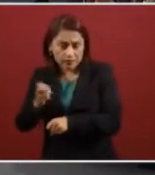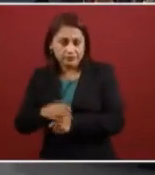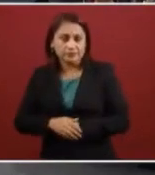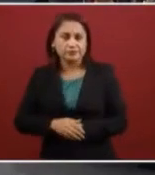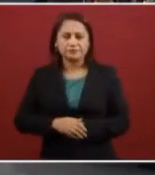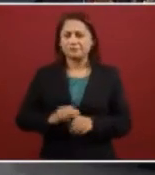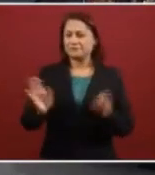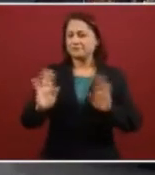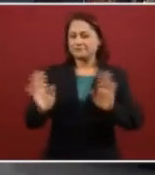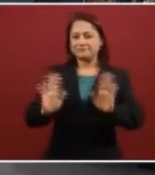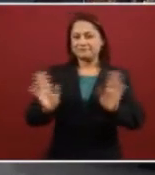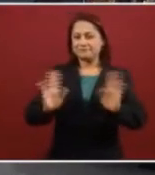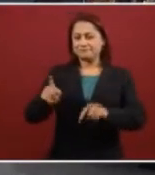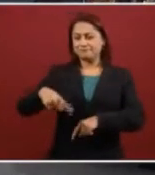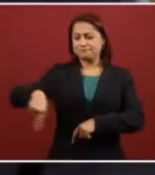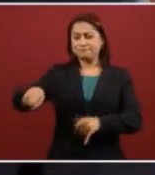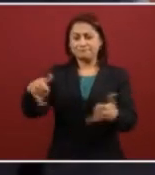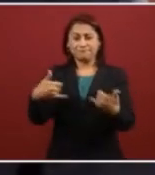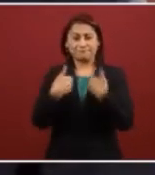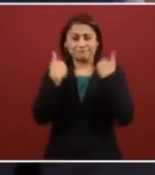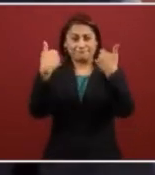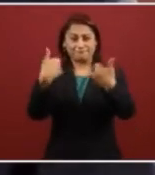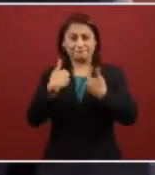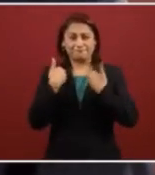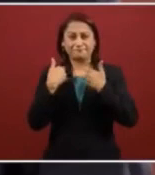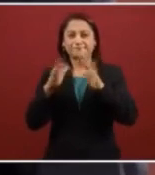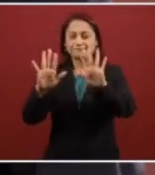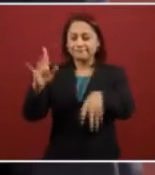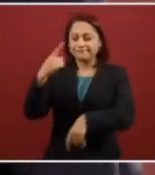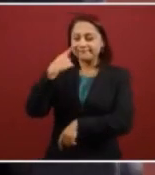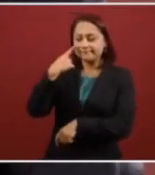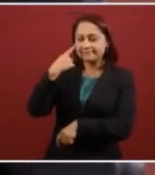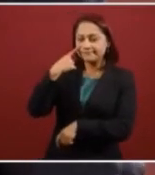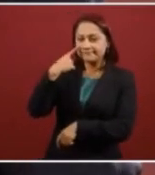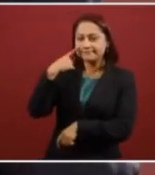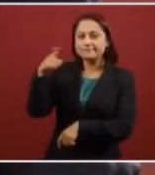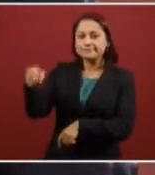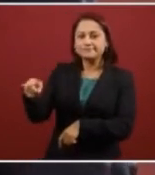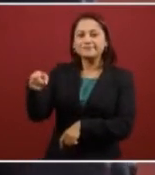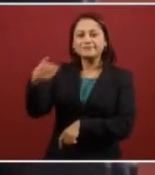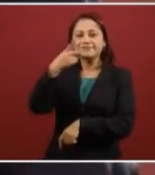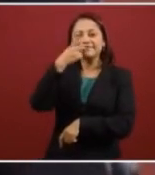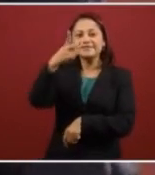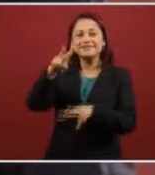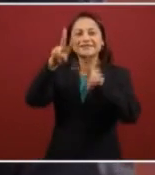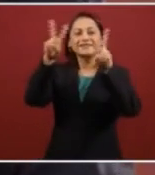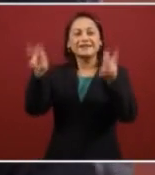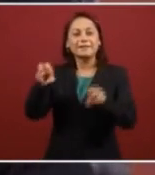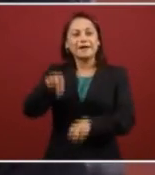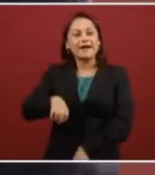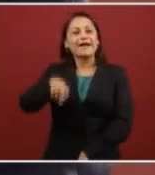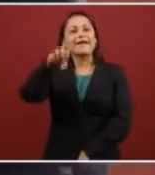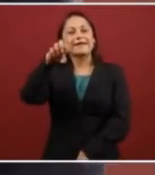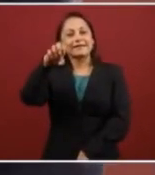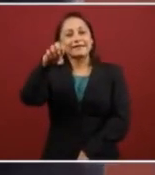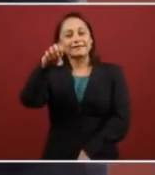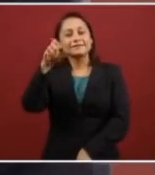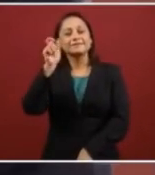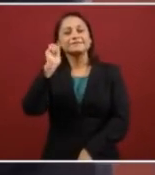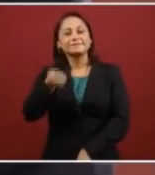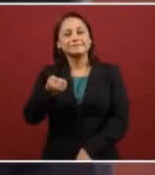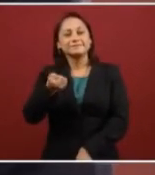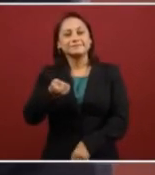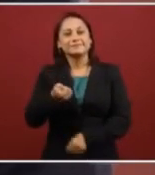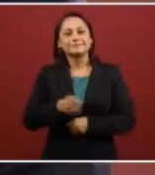jovenazo. Mira, Isabel, lo de la edad. Regarding age, es más que